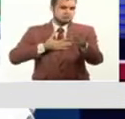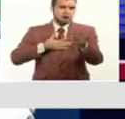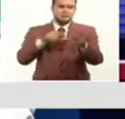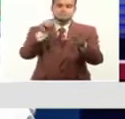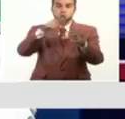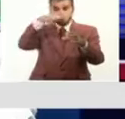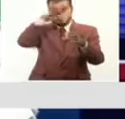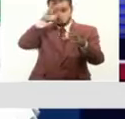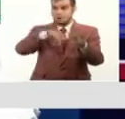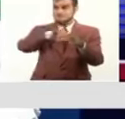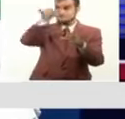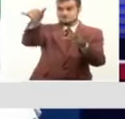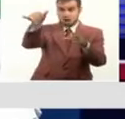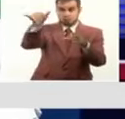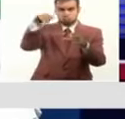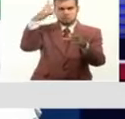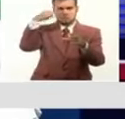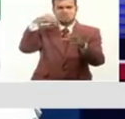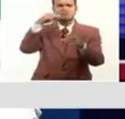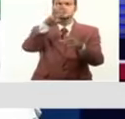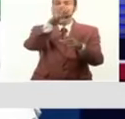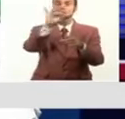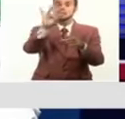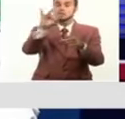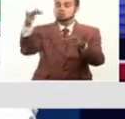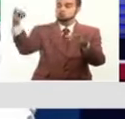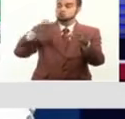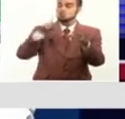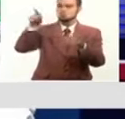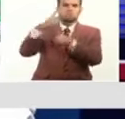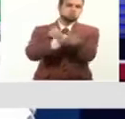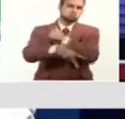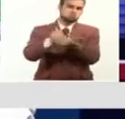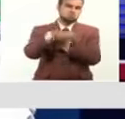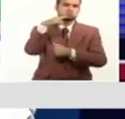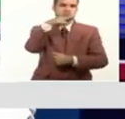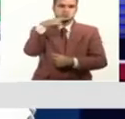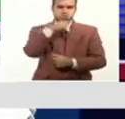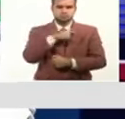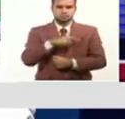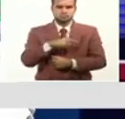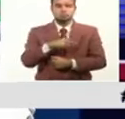que 37 regresaron de Rusia y 6 de los Estados Unidos.